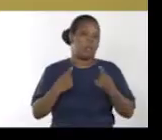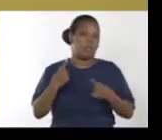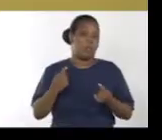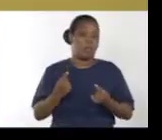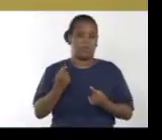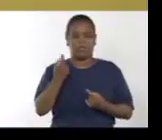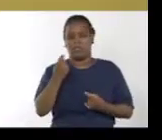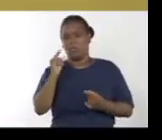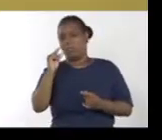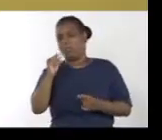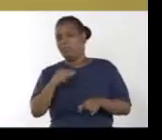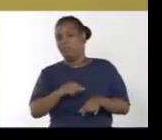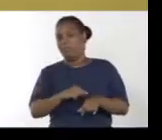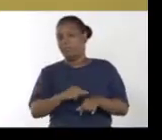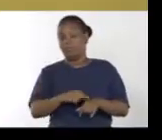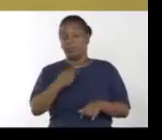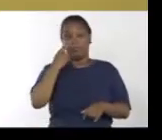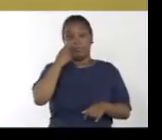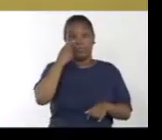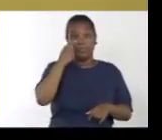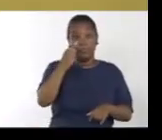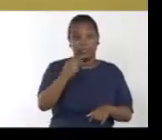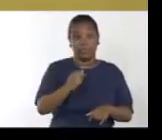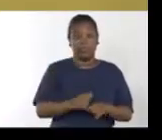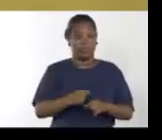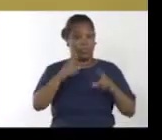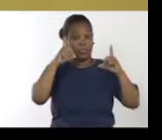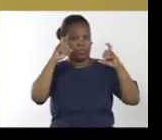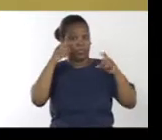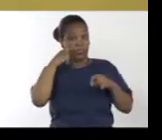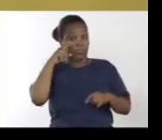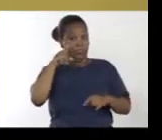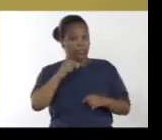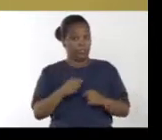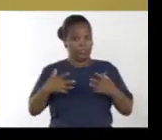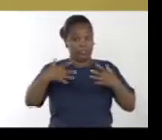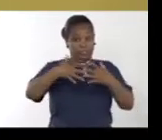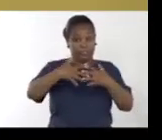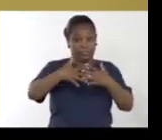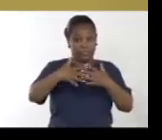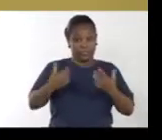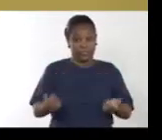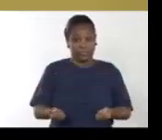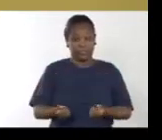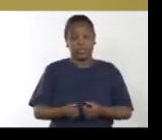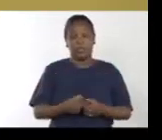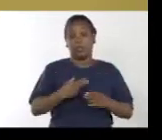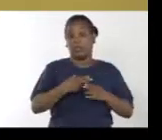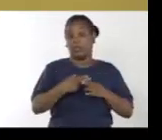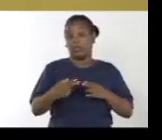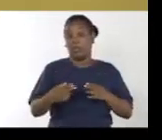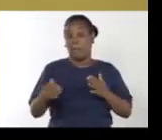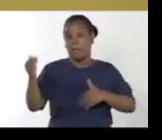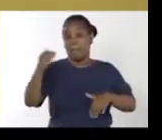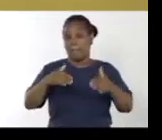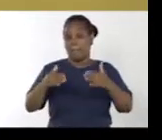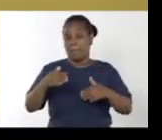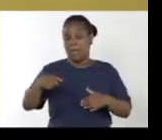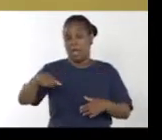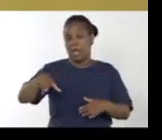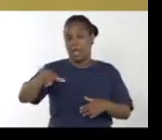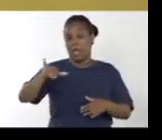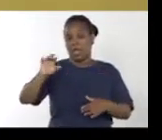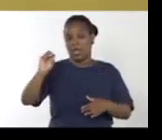Quizás necesitaron poco tiempo para darse cuenta de que las imágenes que observaron están relacionadas con los sucesos de